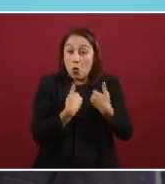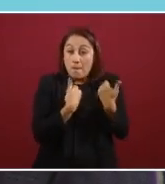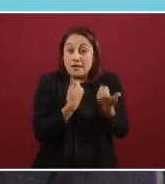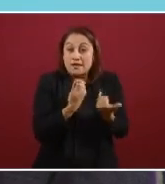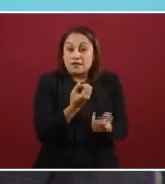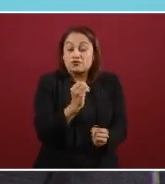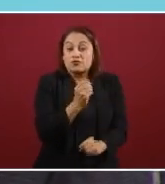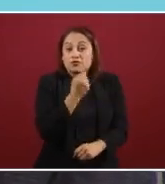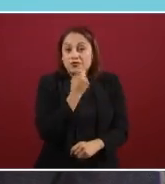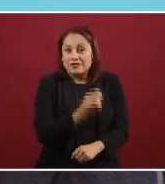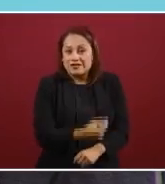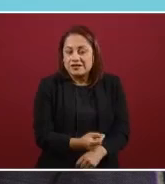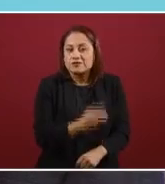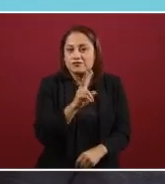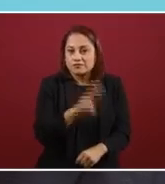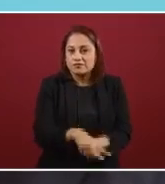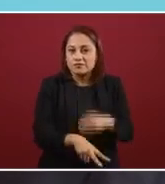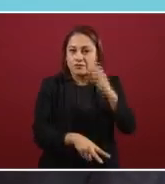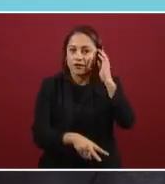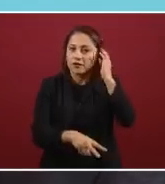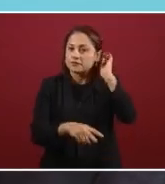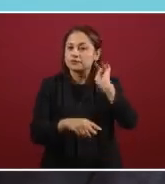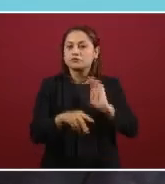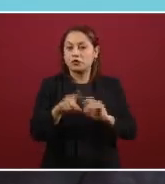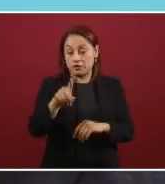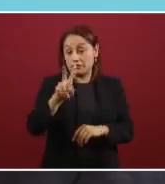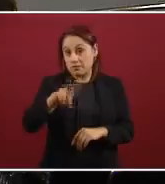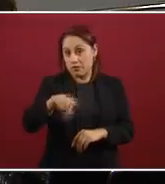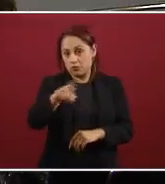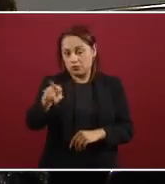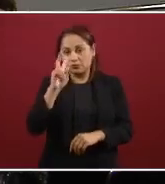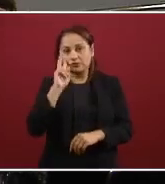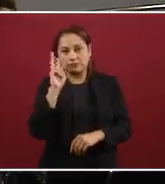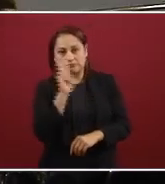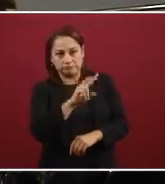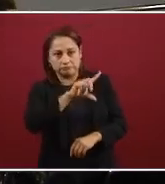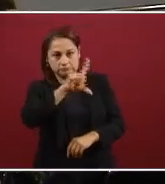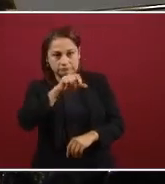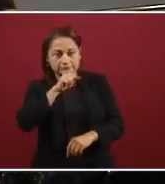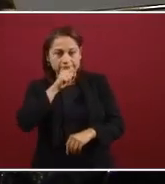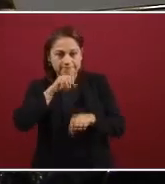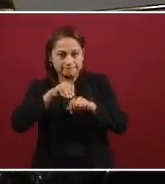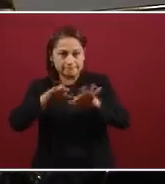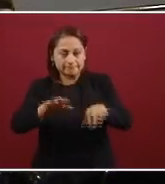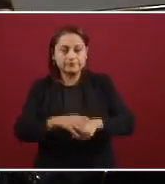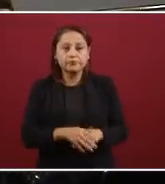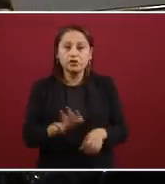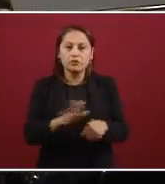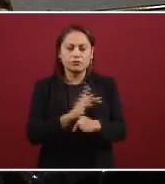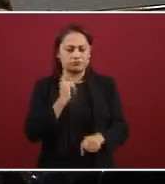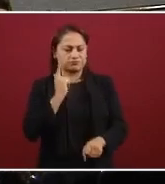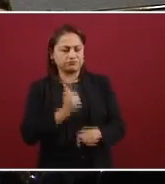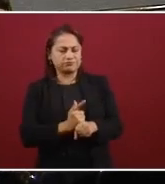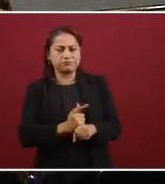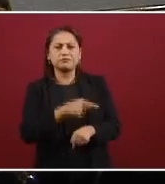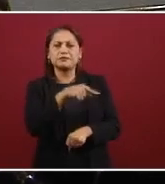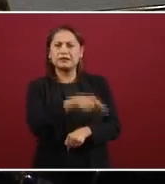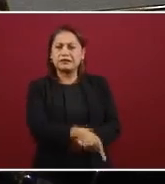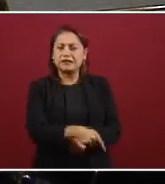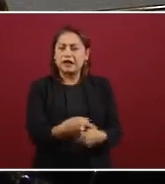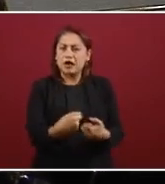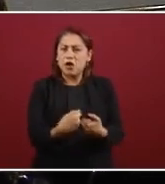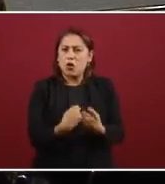los spots que ahora se presentarán, es un fenómeno que empieza en las edades más tempranas con